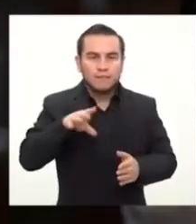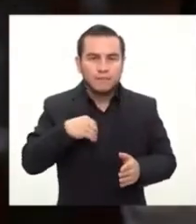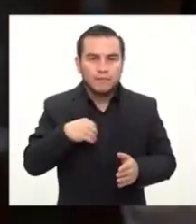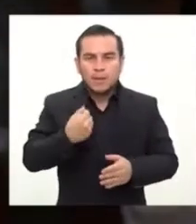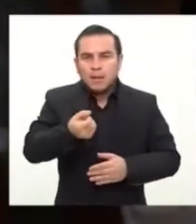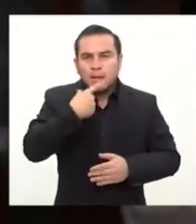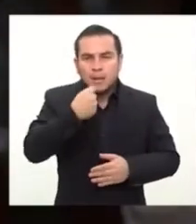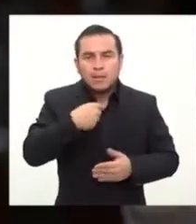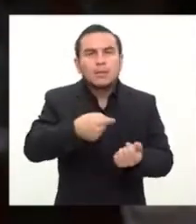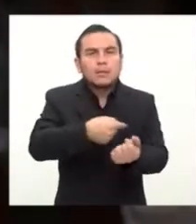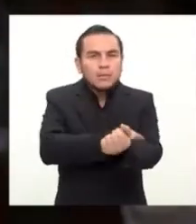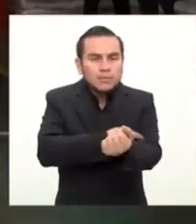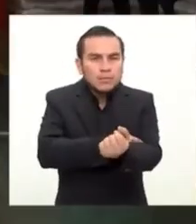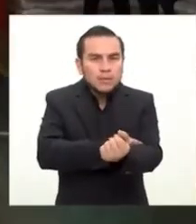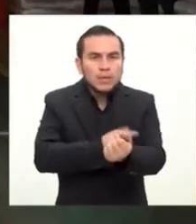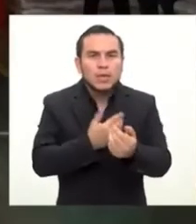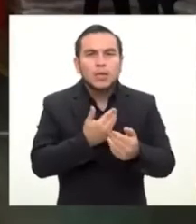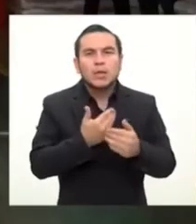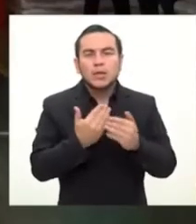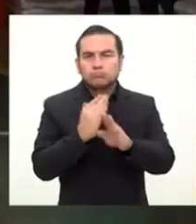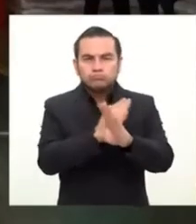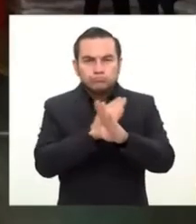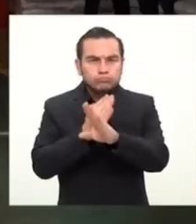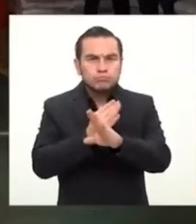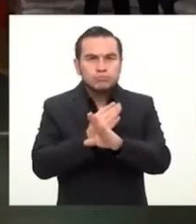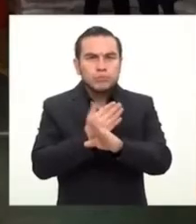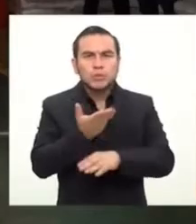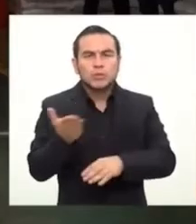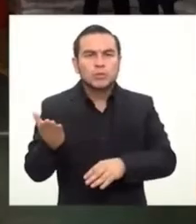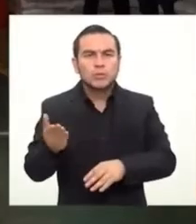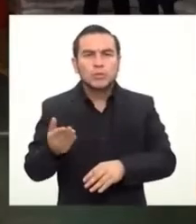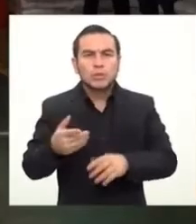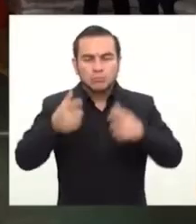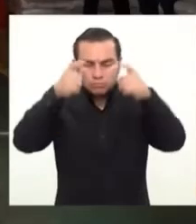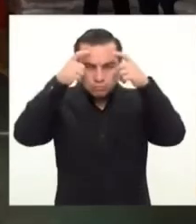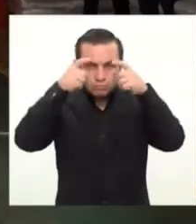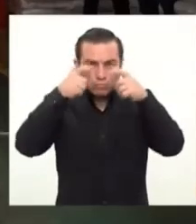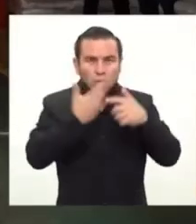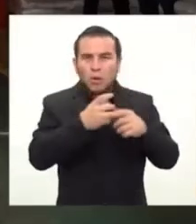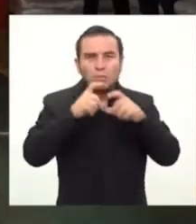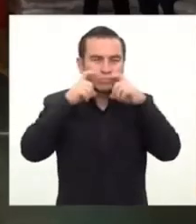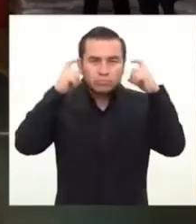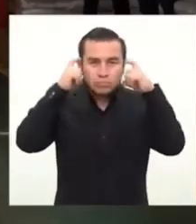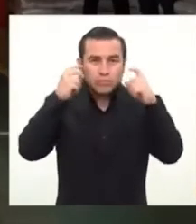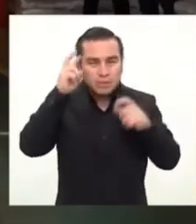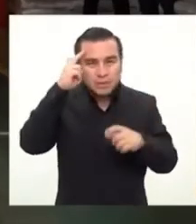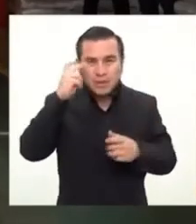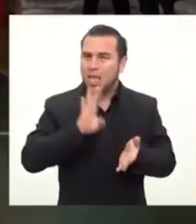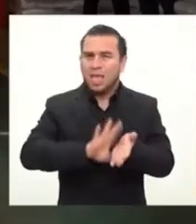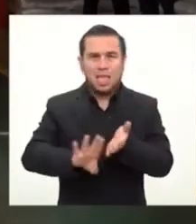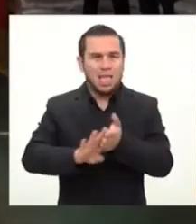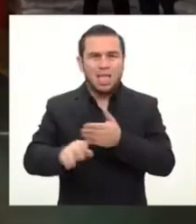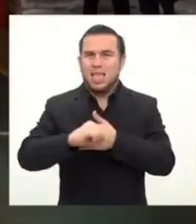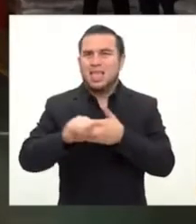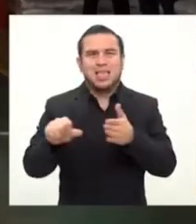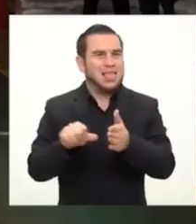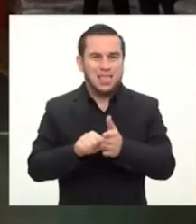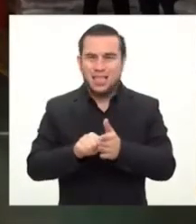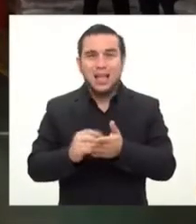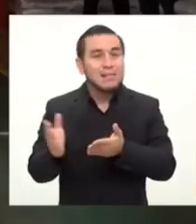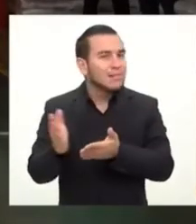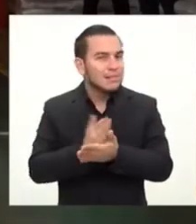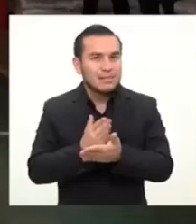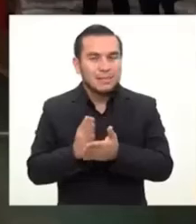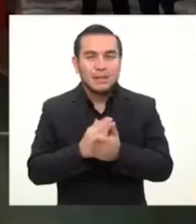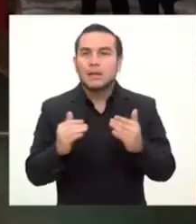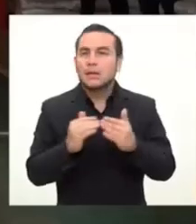insumos para nuestros doctores no vamos a hacer transferencias al órgano judicial no vamos a hacer transferencias a